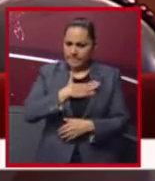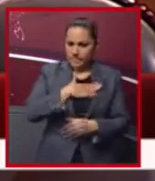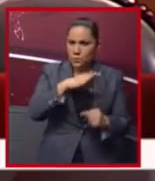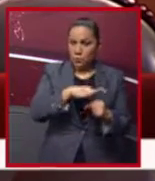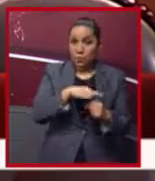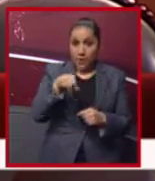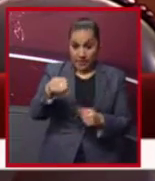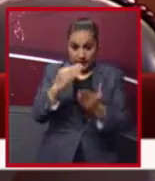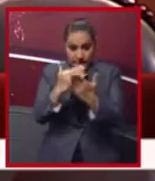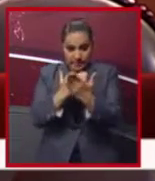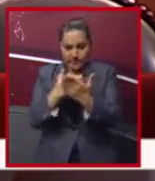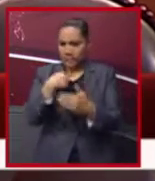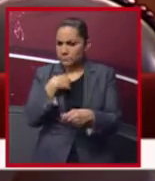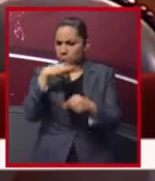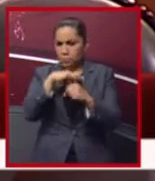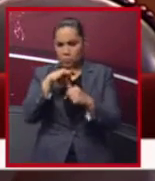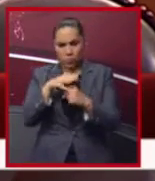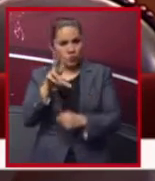Sin embargo,